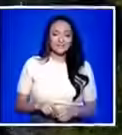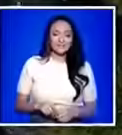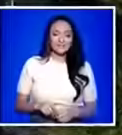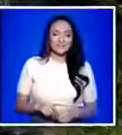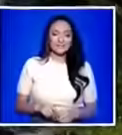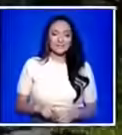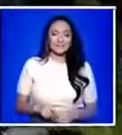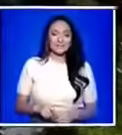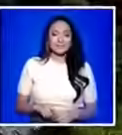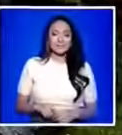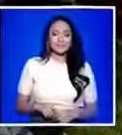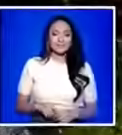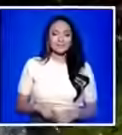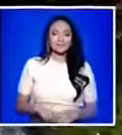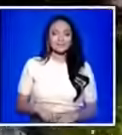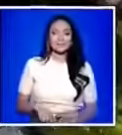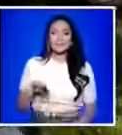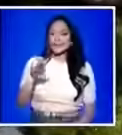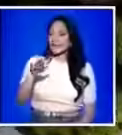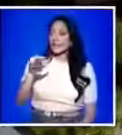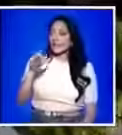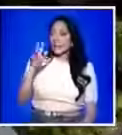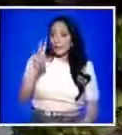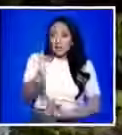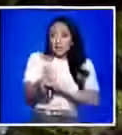La riqueza natural vive oculta en el páramo